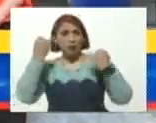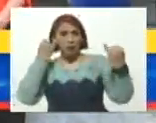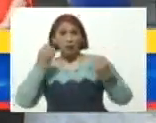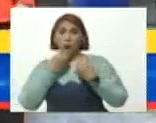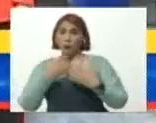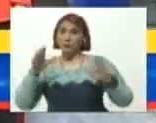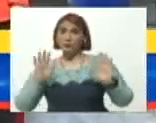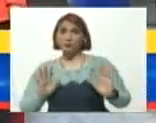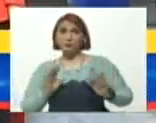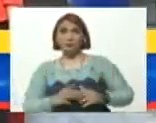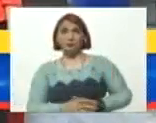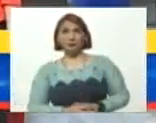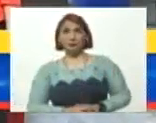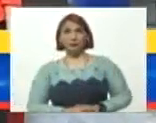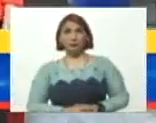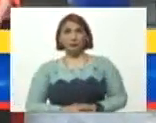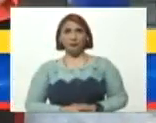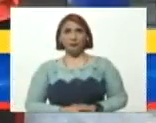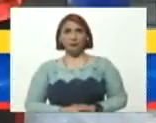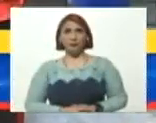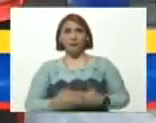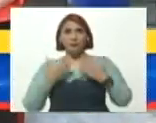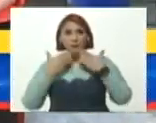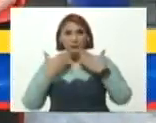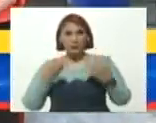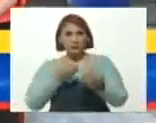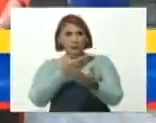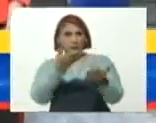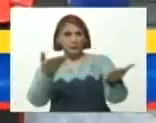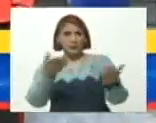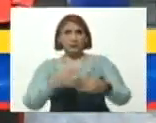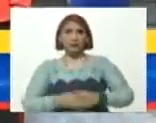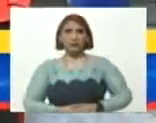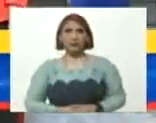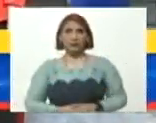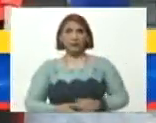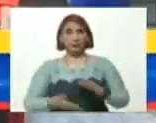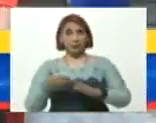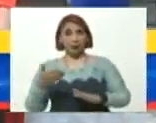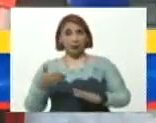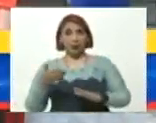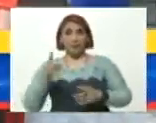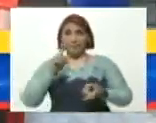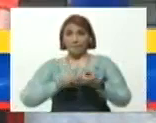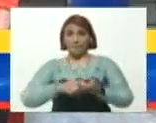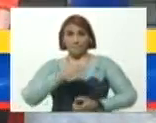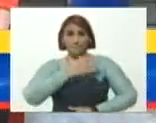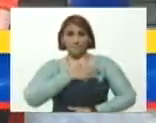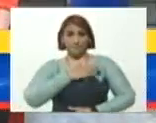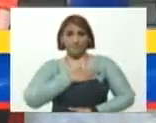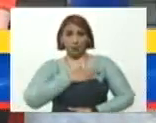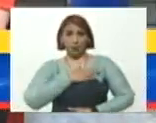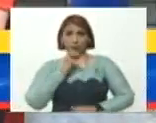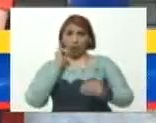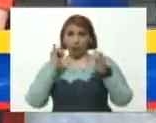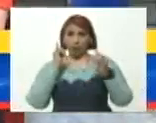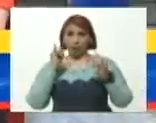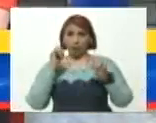Bueno, le doy las gracias. Me voy porque Silvia cumple años y es